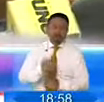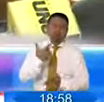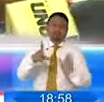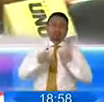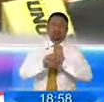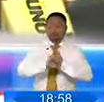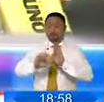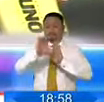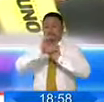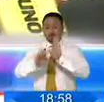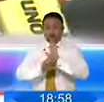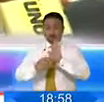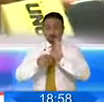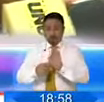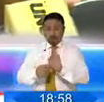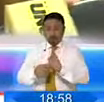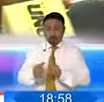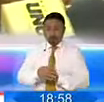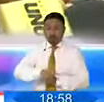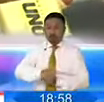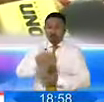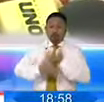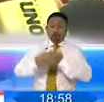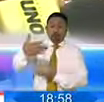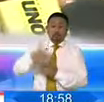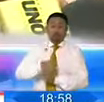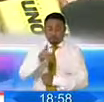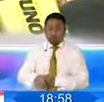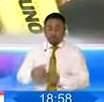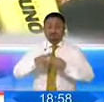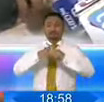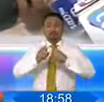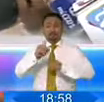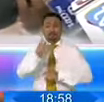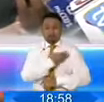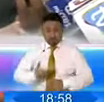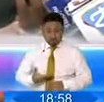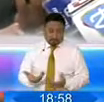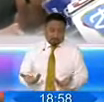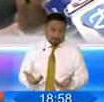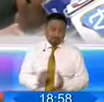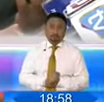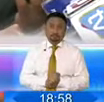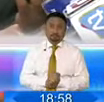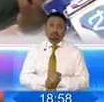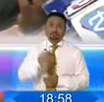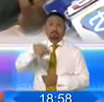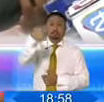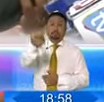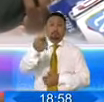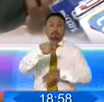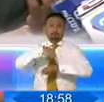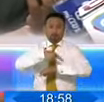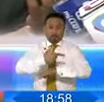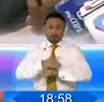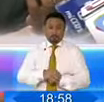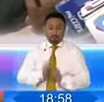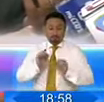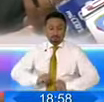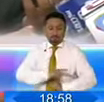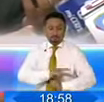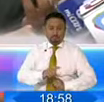caso la Constitución, no nos faculta a enjuiciar políticamente a un ex vicepresidente. Pero es claro que en las próximas horas se